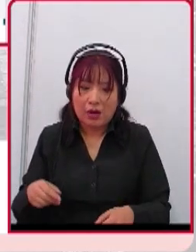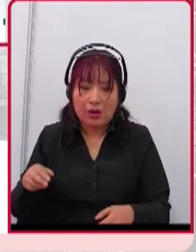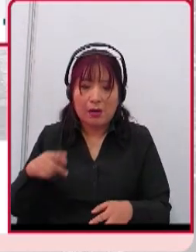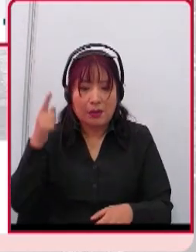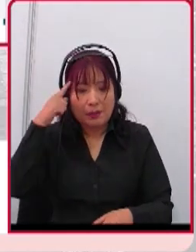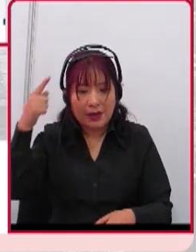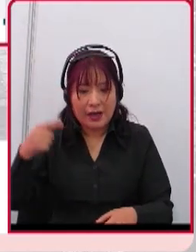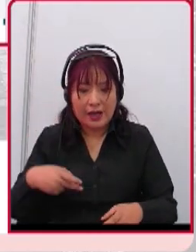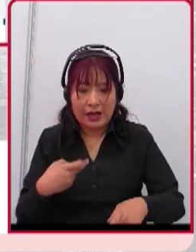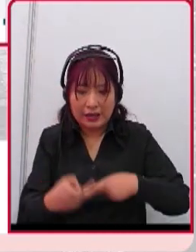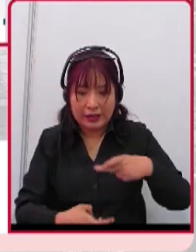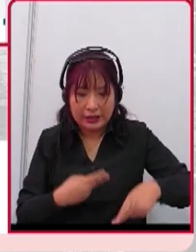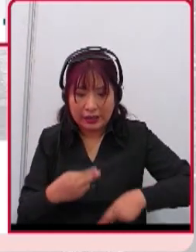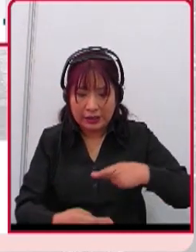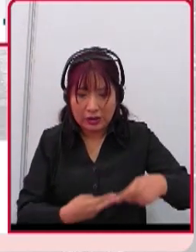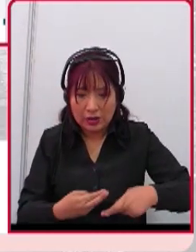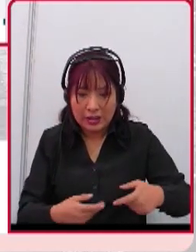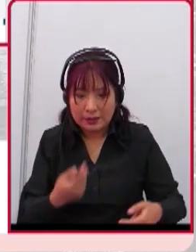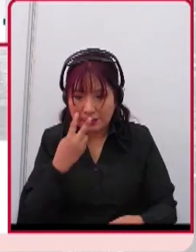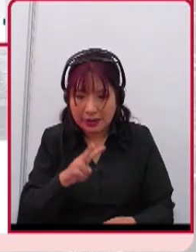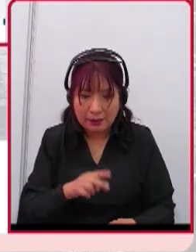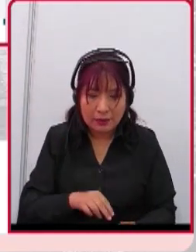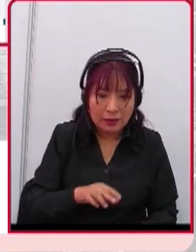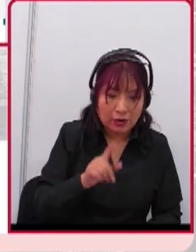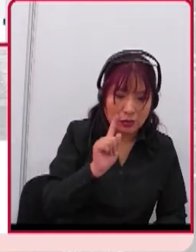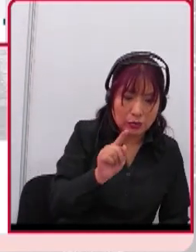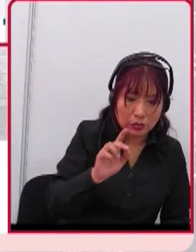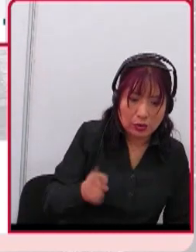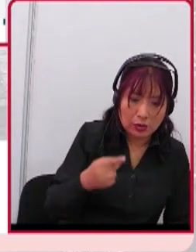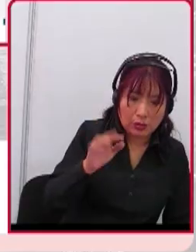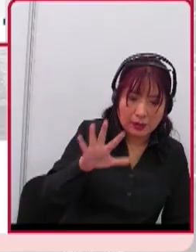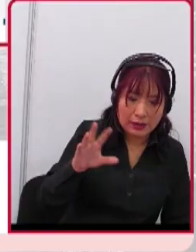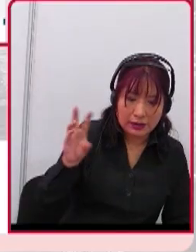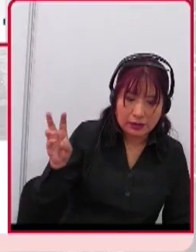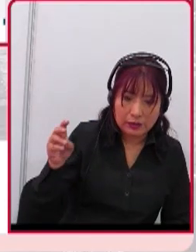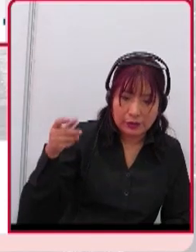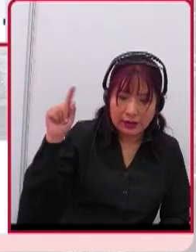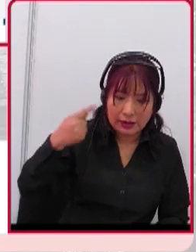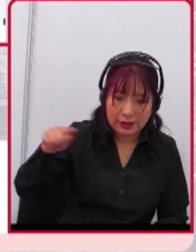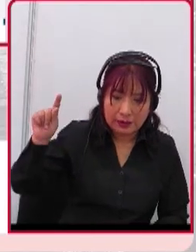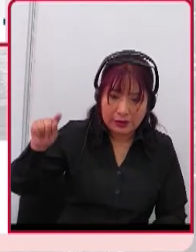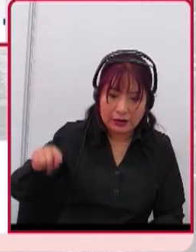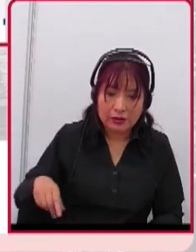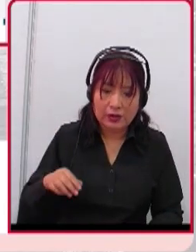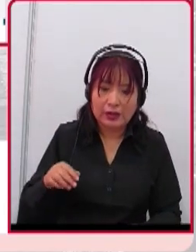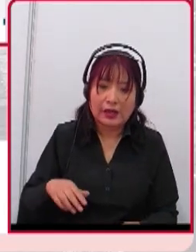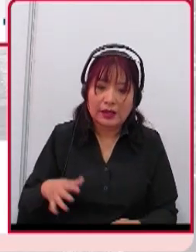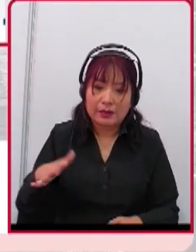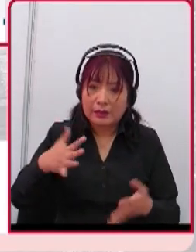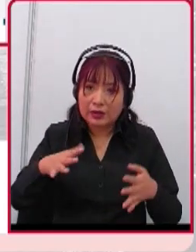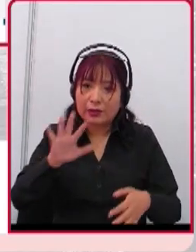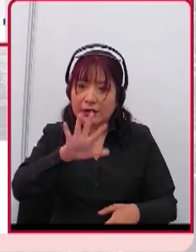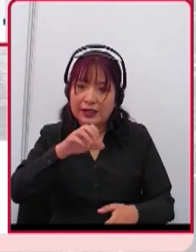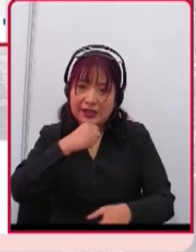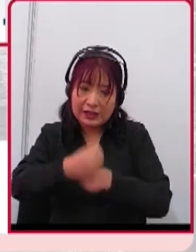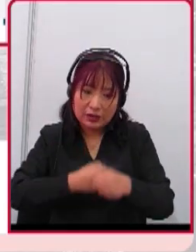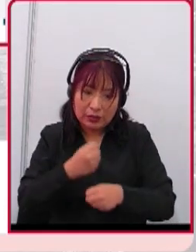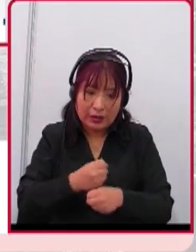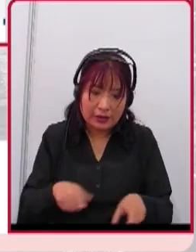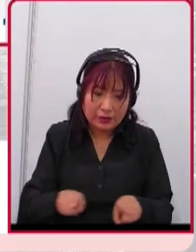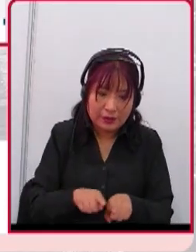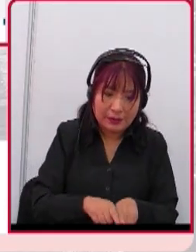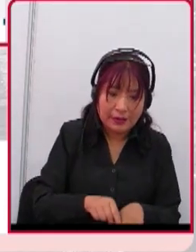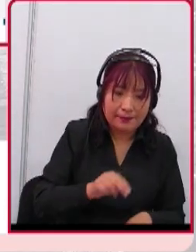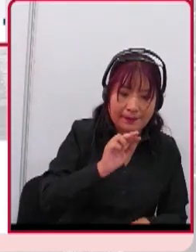también se habla de 7.168 millones adicionales de dólares en lo que viene a ser el PBI minero metálico.